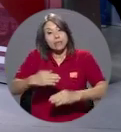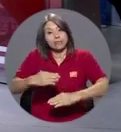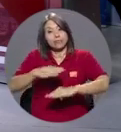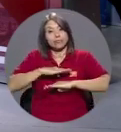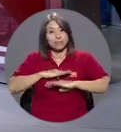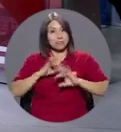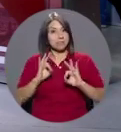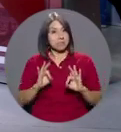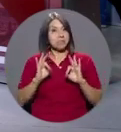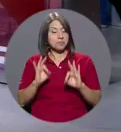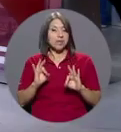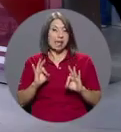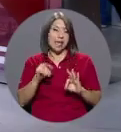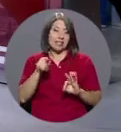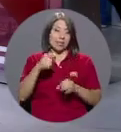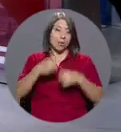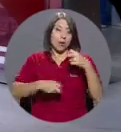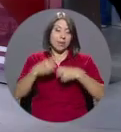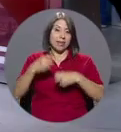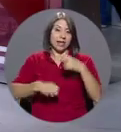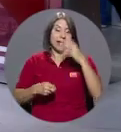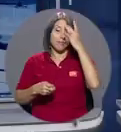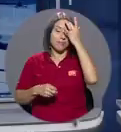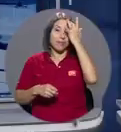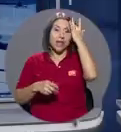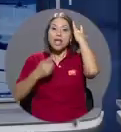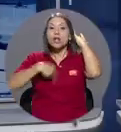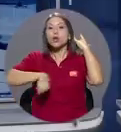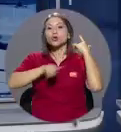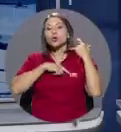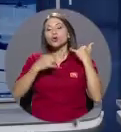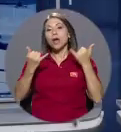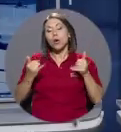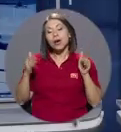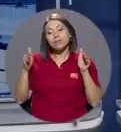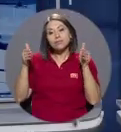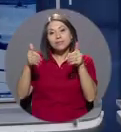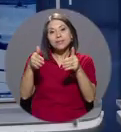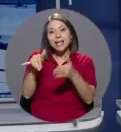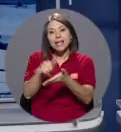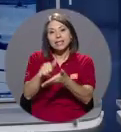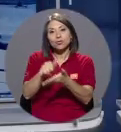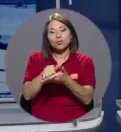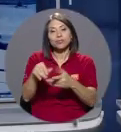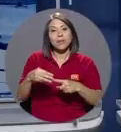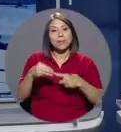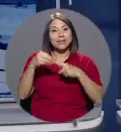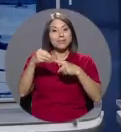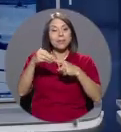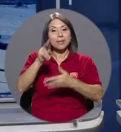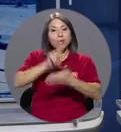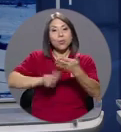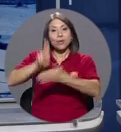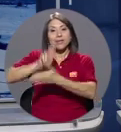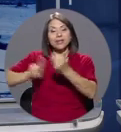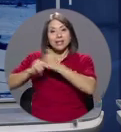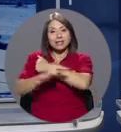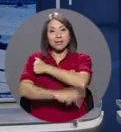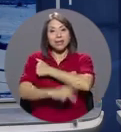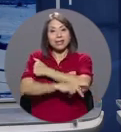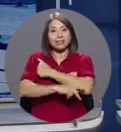a solventar en parte esta problemática. Y en eso nos estamos enfocando, principalmente las universidades del